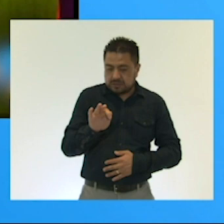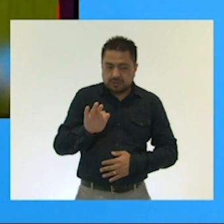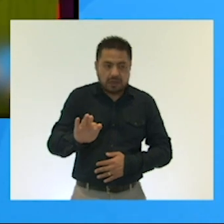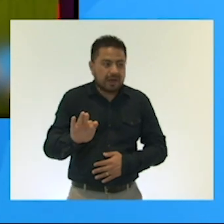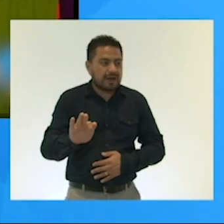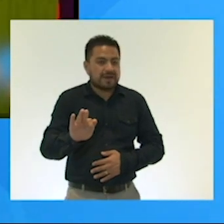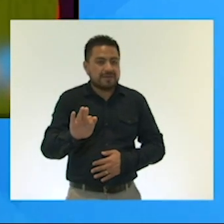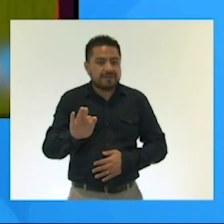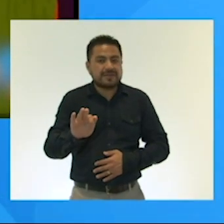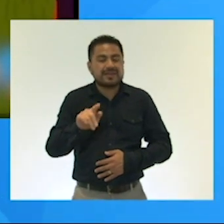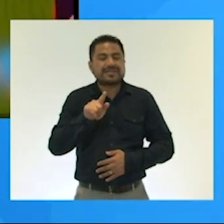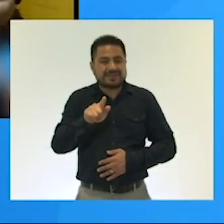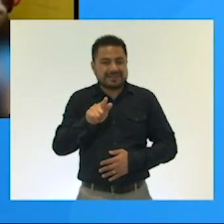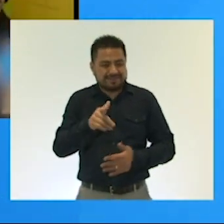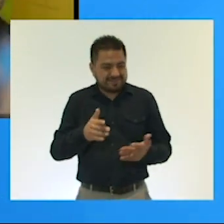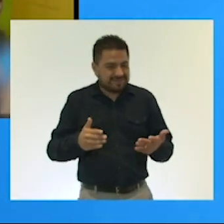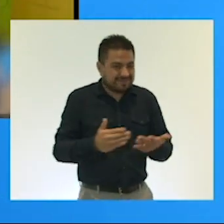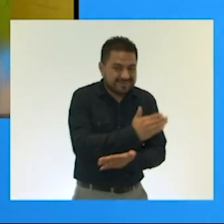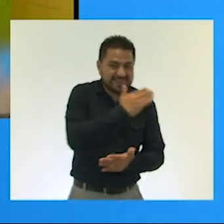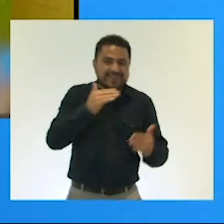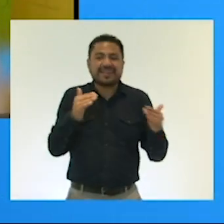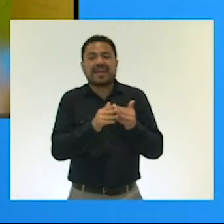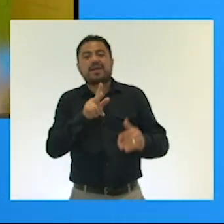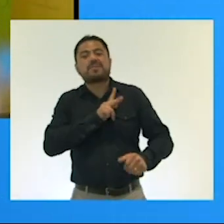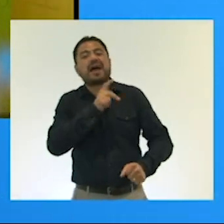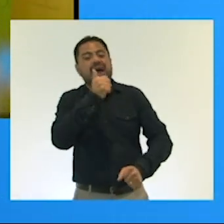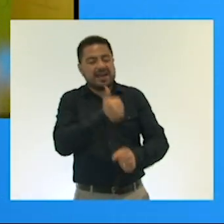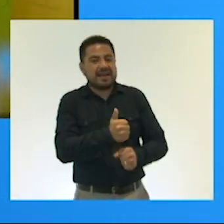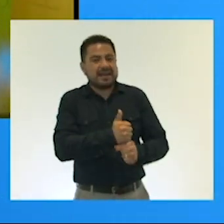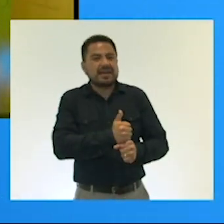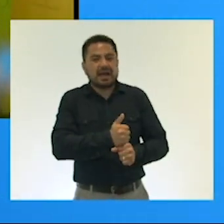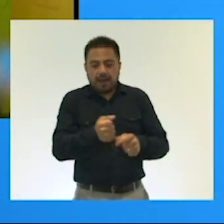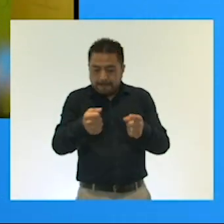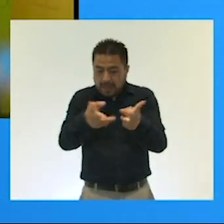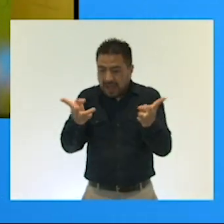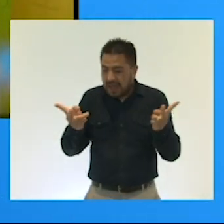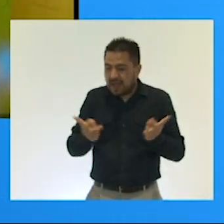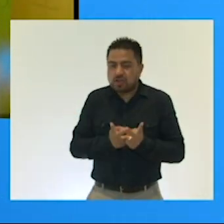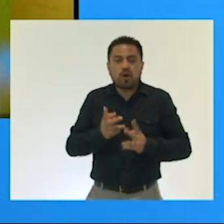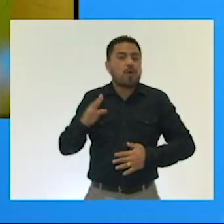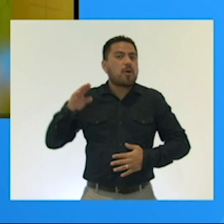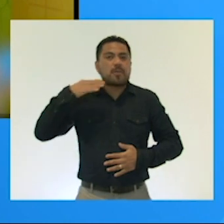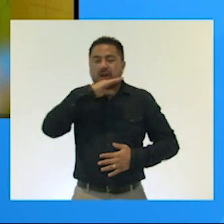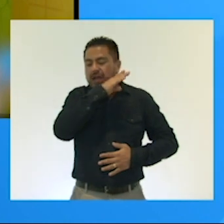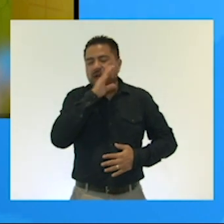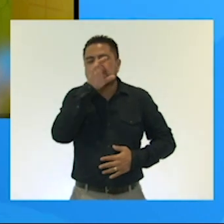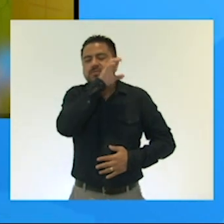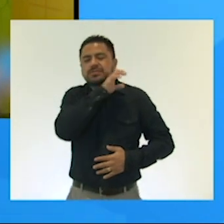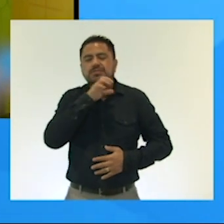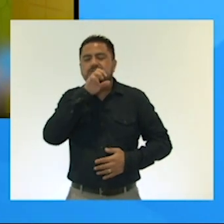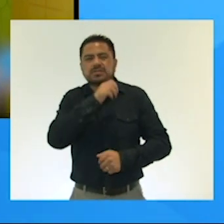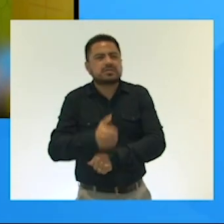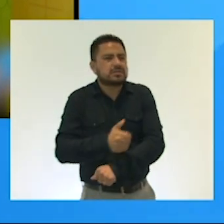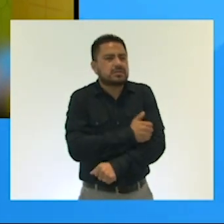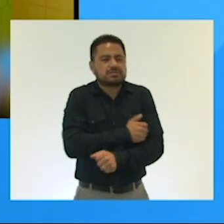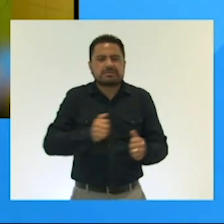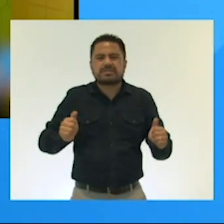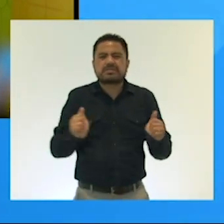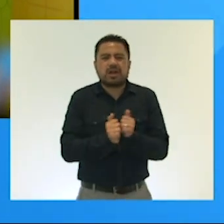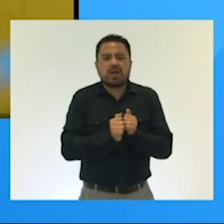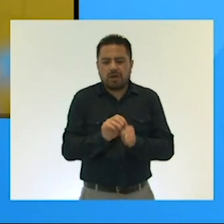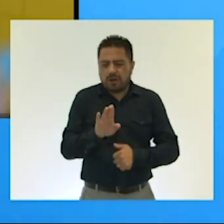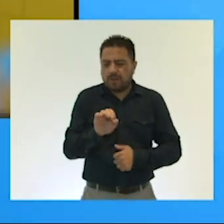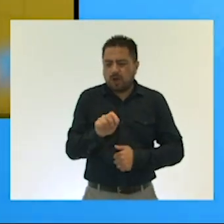a la fiesta a casa de mi abuelita. ¡Ay! Un plato de pozole calientito acompañado de